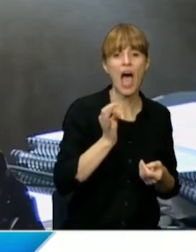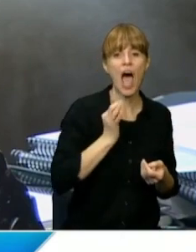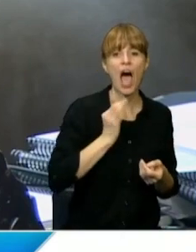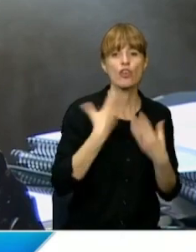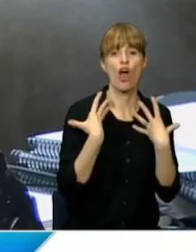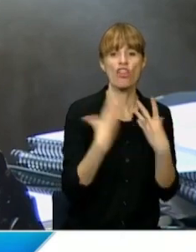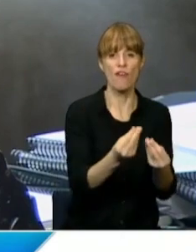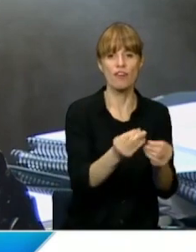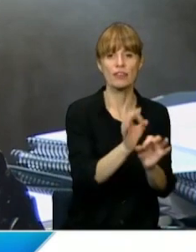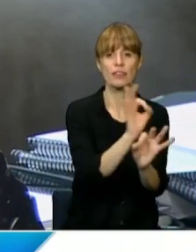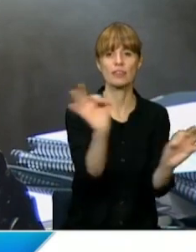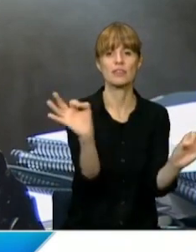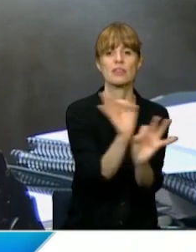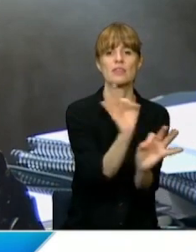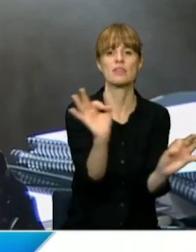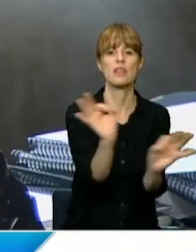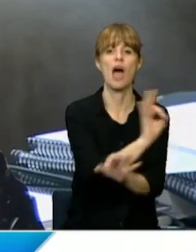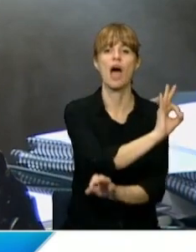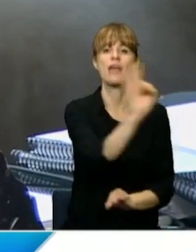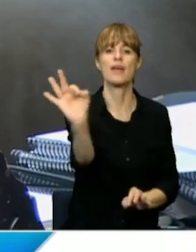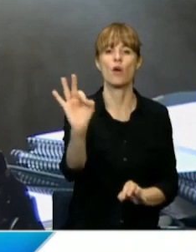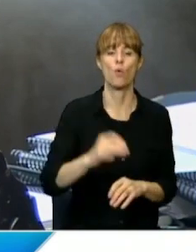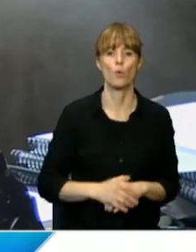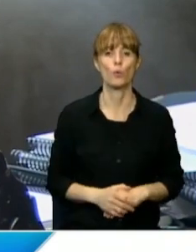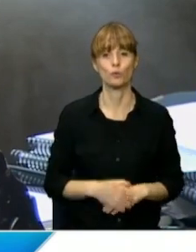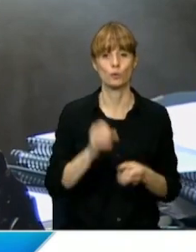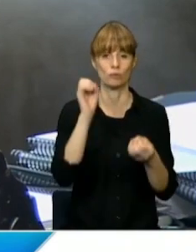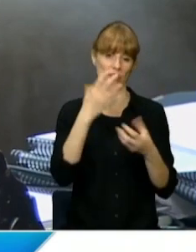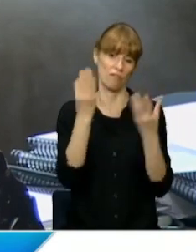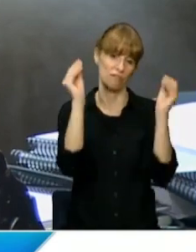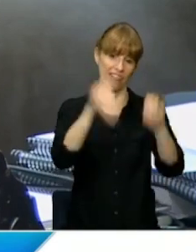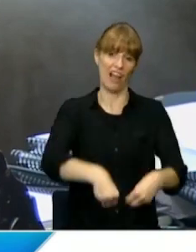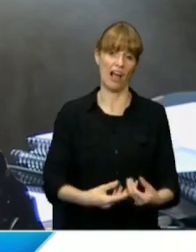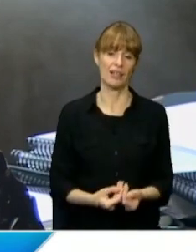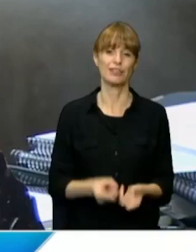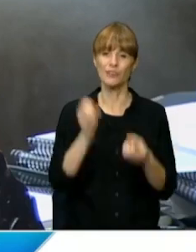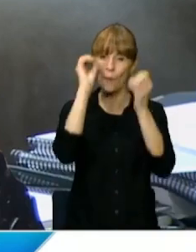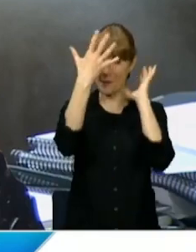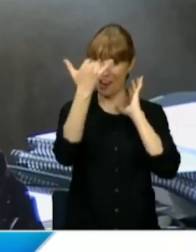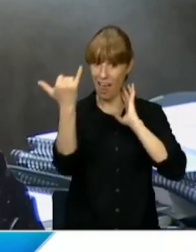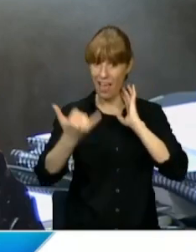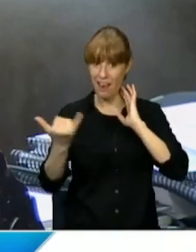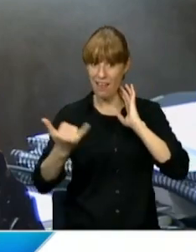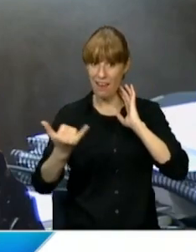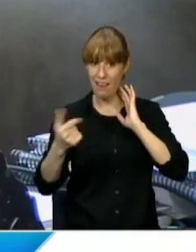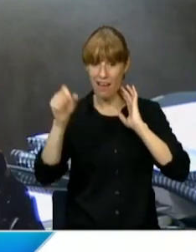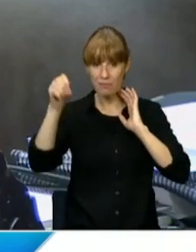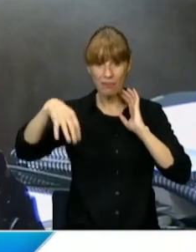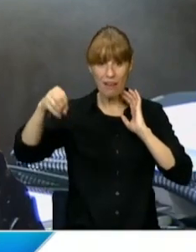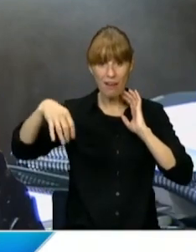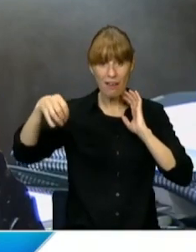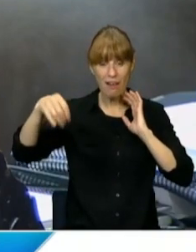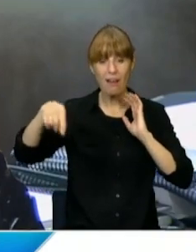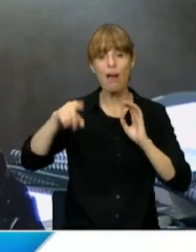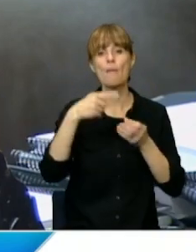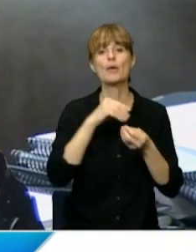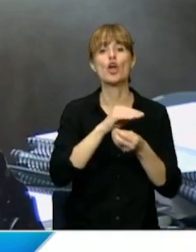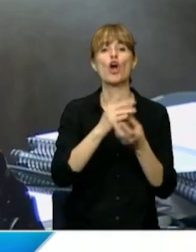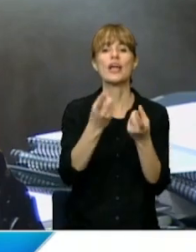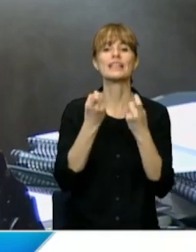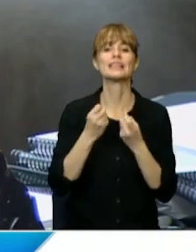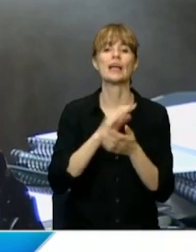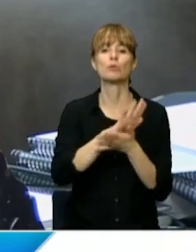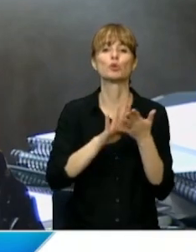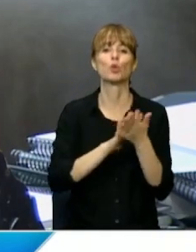los argentinos. Claro, fracasamos. Milei está ahí, pero necesitamos resolver, cerrar el